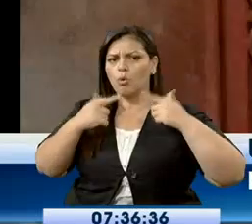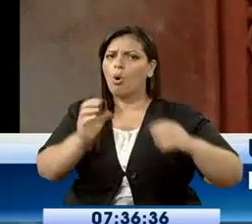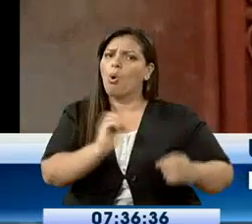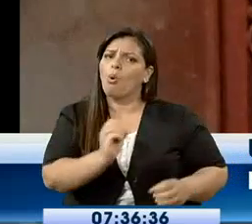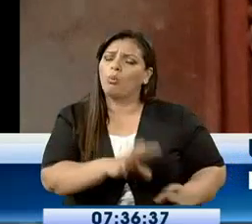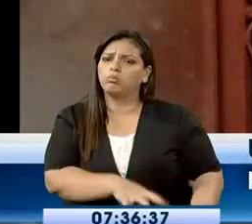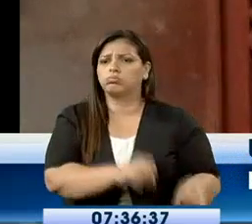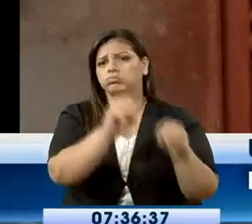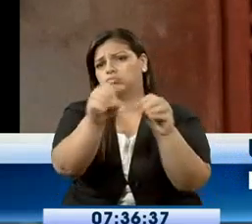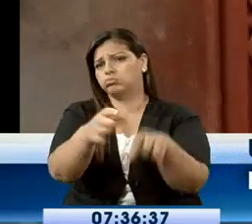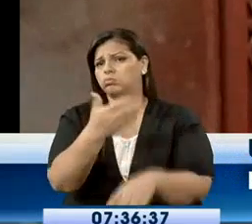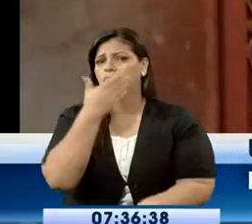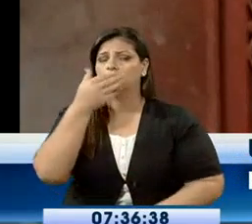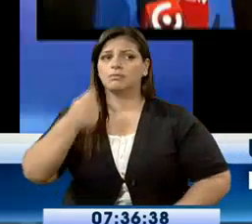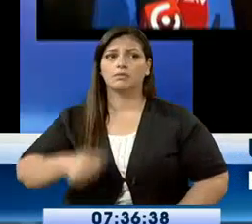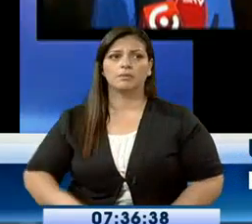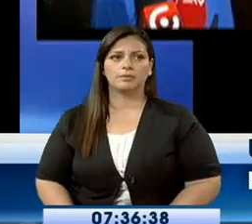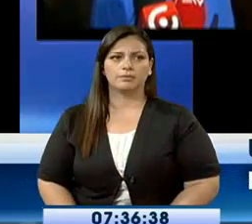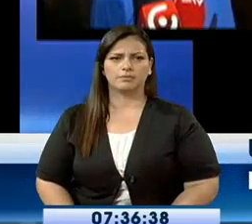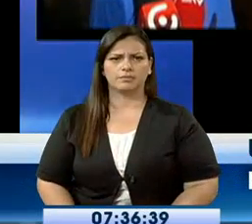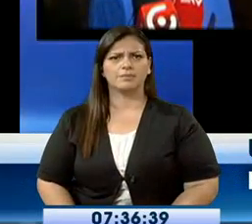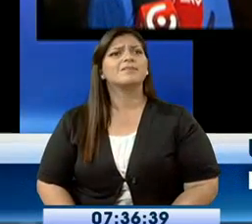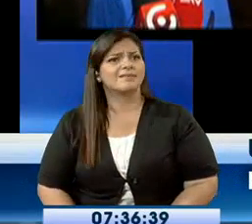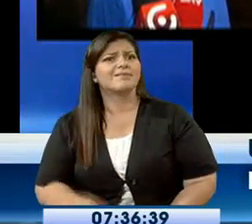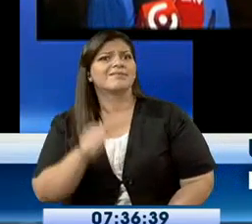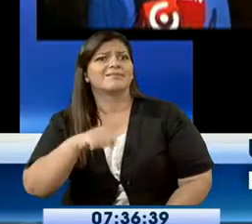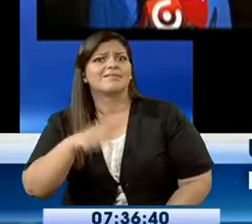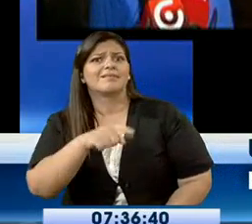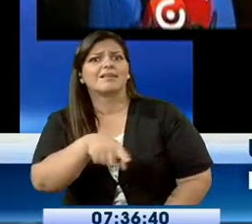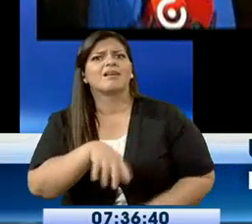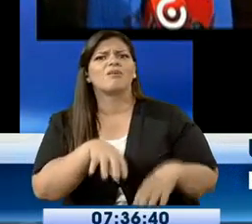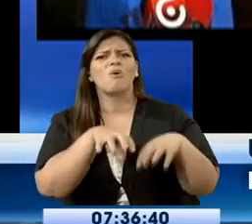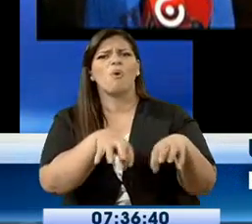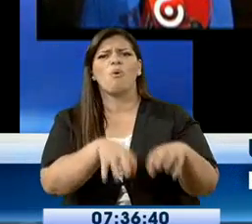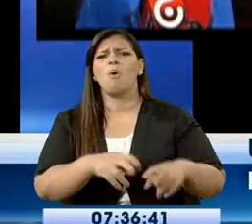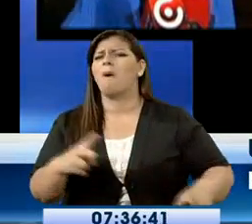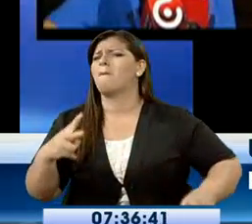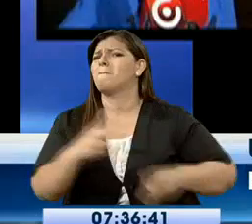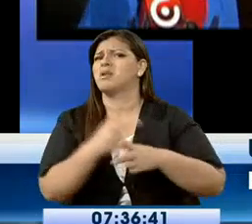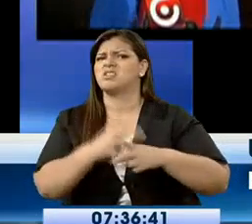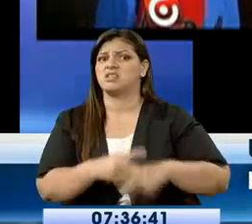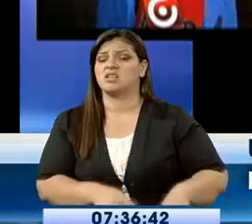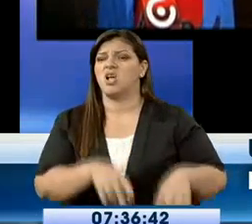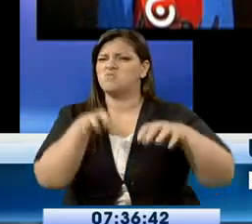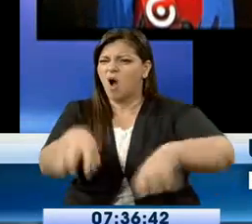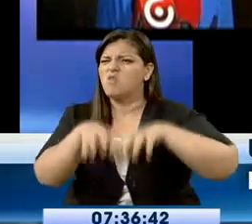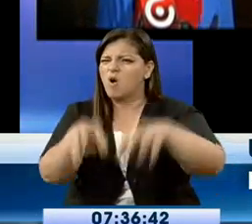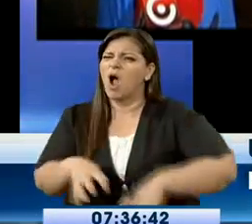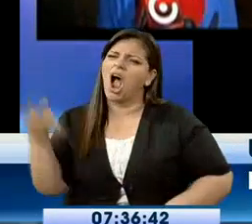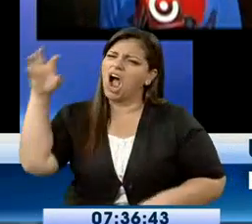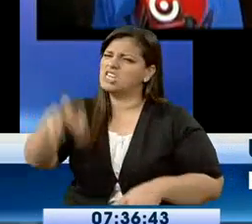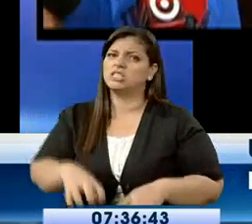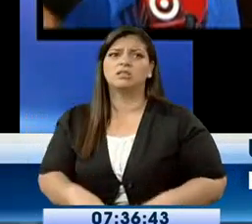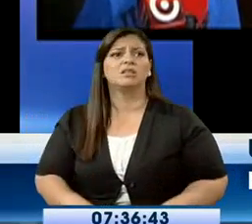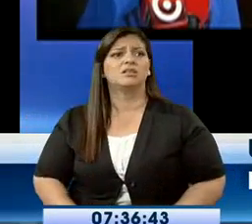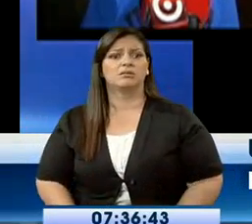lado. Y se tiran nomás a morder, no es que nada, sino que a morder se tiran esos perros. Tiene que uno estar ahí con una piedra